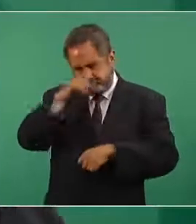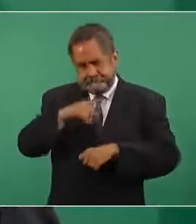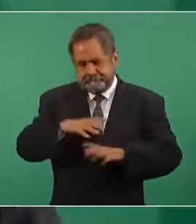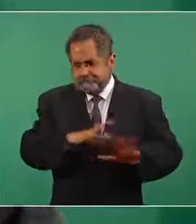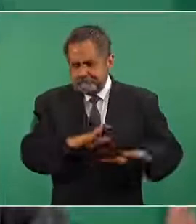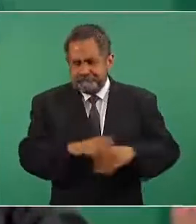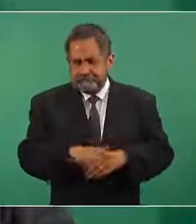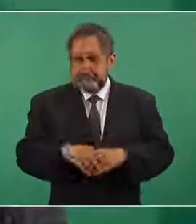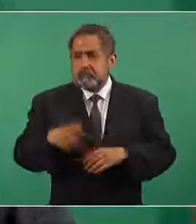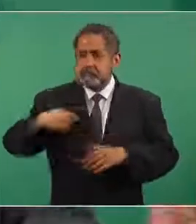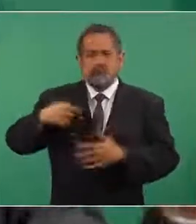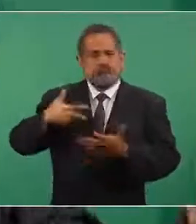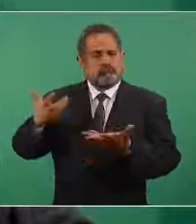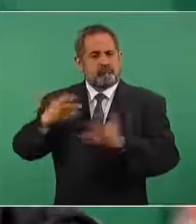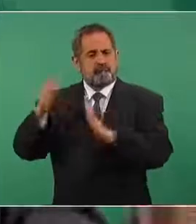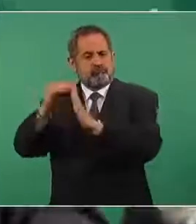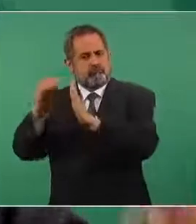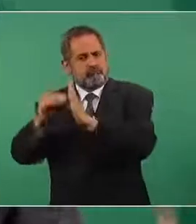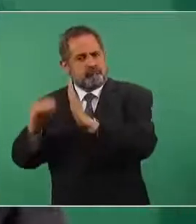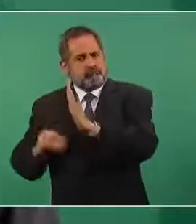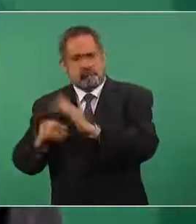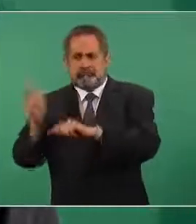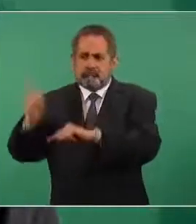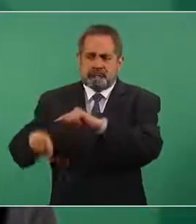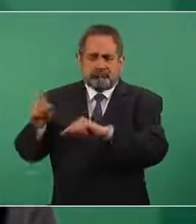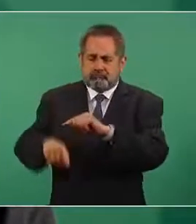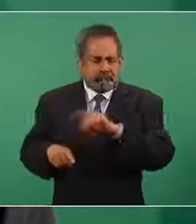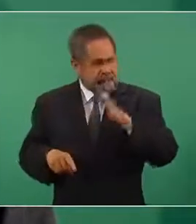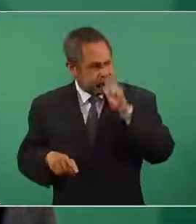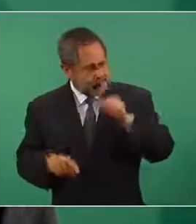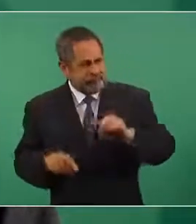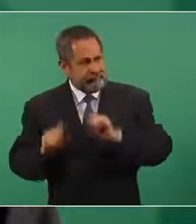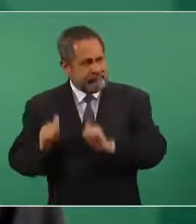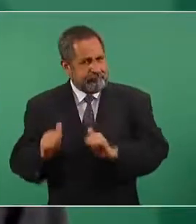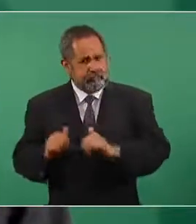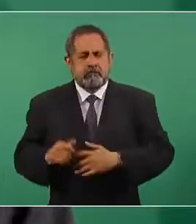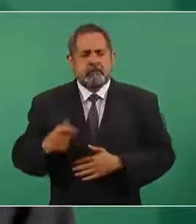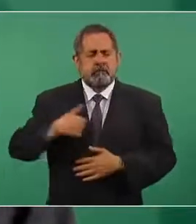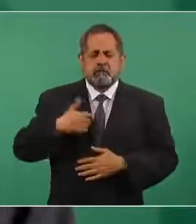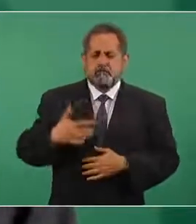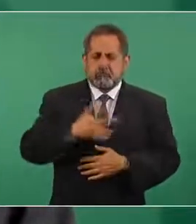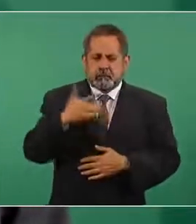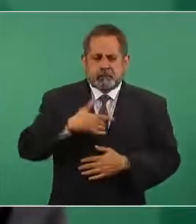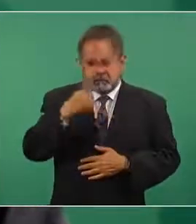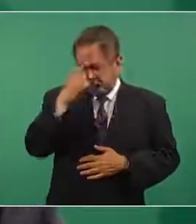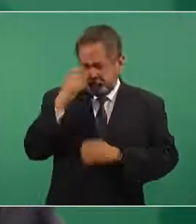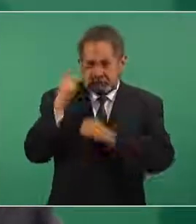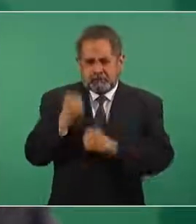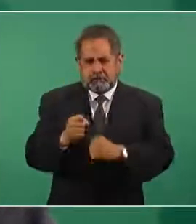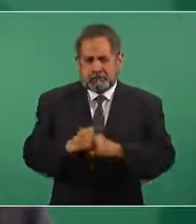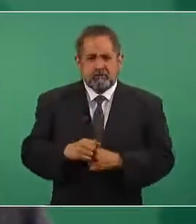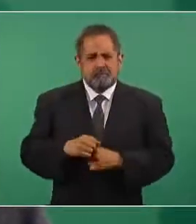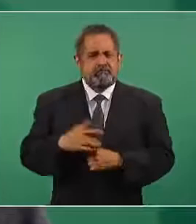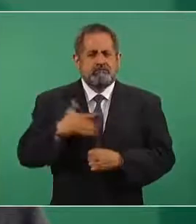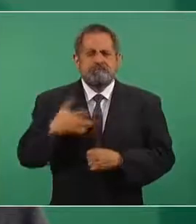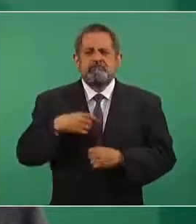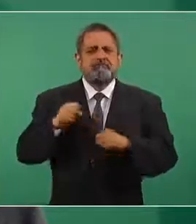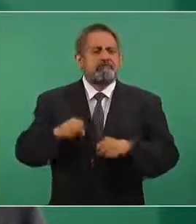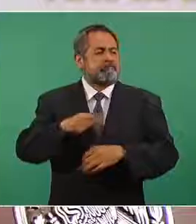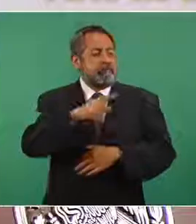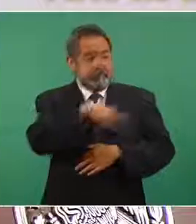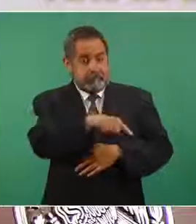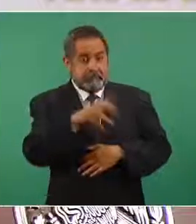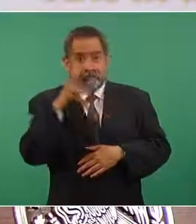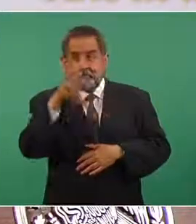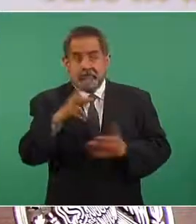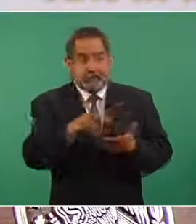dar marcha atrás a todo lo logrado. Yo estoy muy convencido de que no van a poder, en